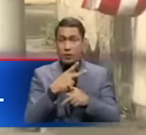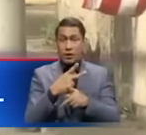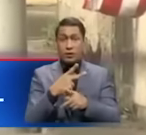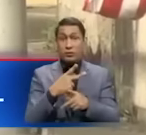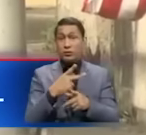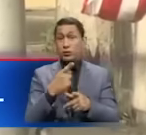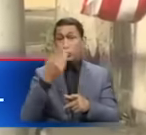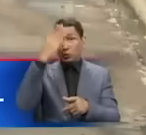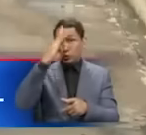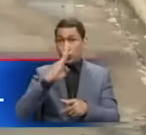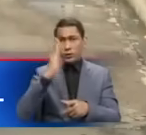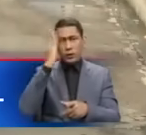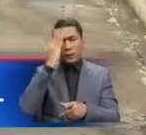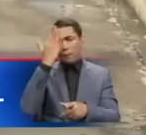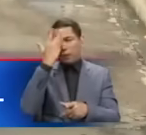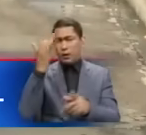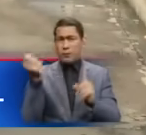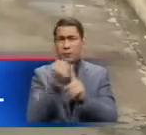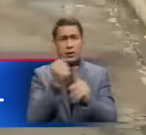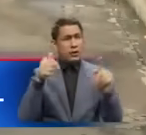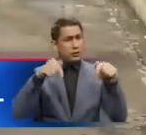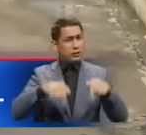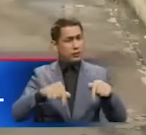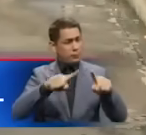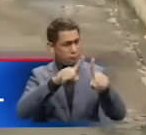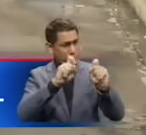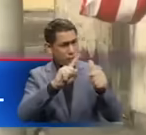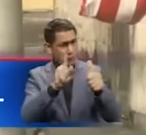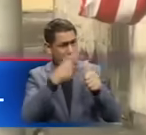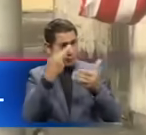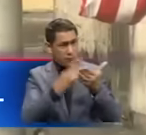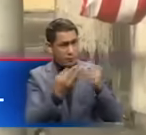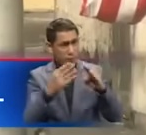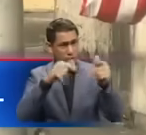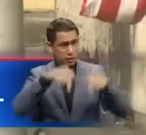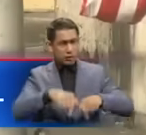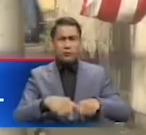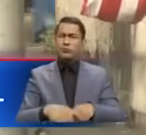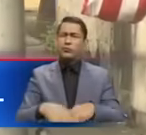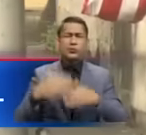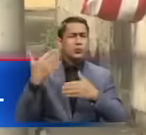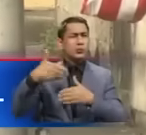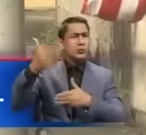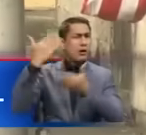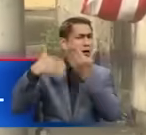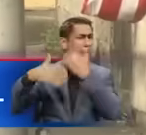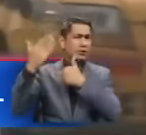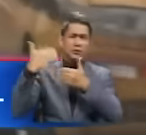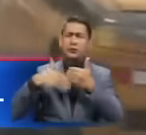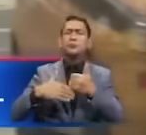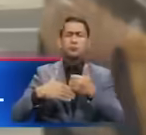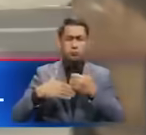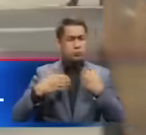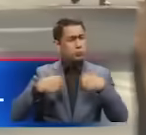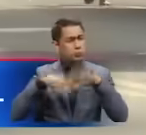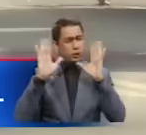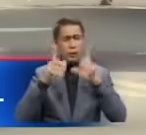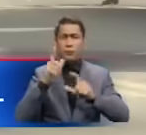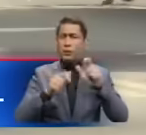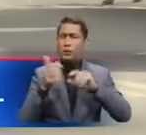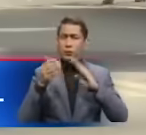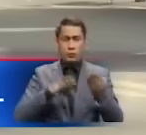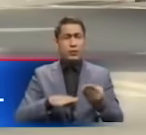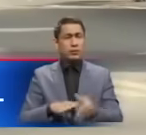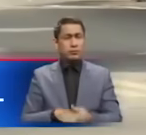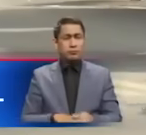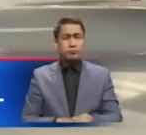está pasando todo esto. ¿Es la primera vez que se registran dos muertes acá en el sector? Ya siempre ha habido muertes, no solamente esta es la primera vez, sino todo un siempre. Esto no va a terminar así